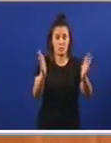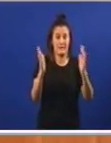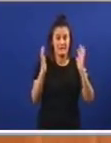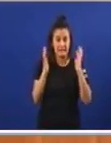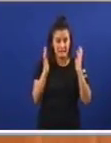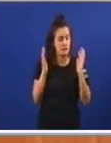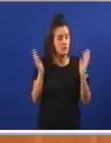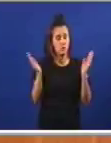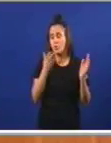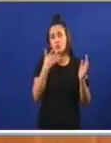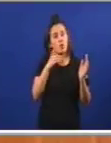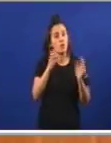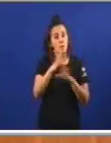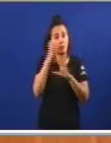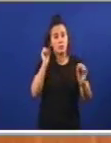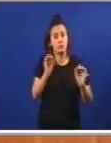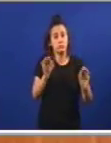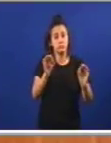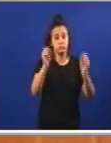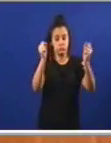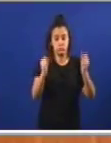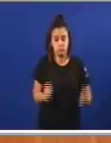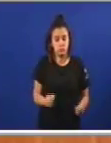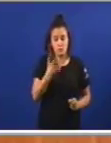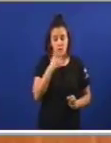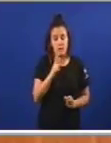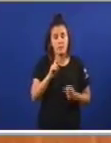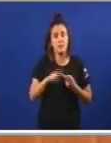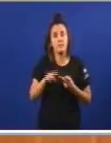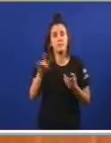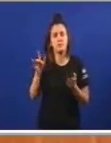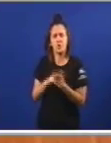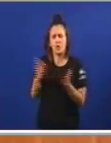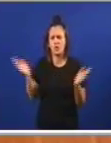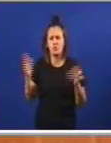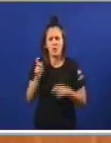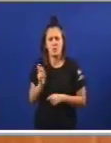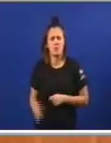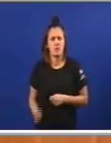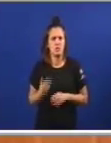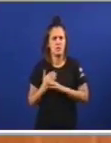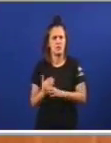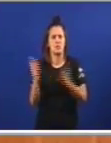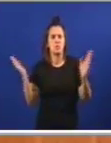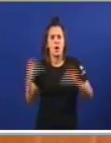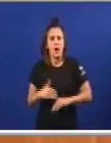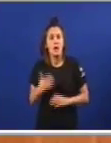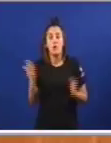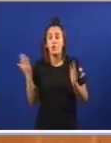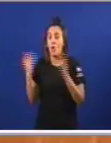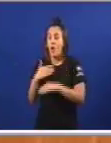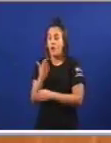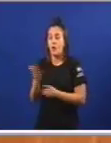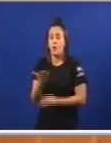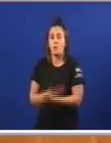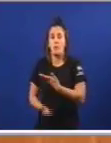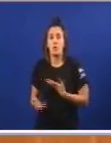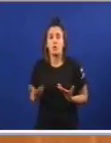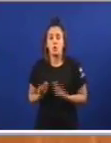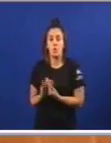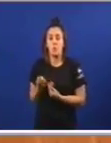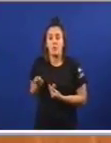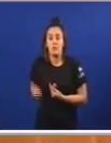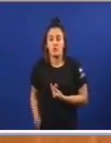o protocolo específico para indicación, que a unidade está infradotada de profesionais, que non hai colaboración cos profesionais